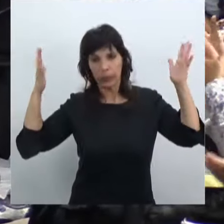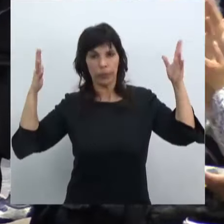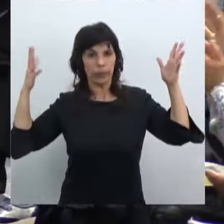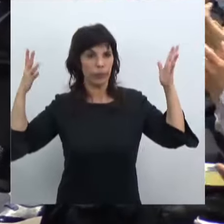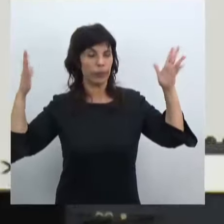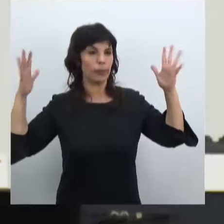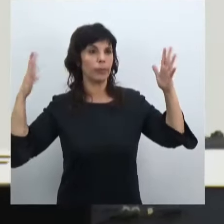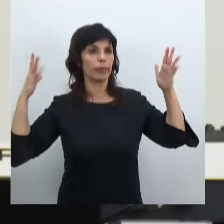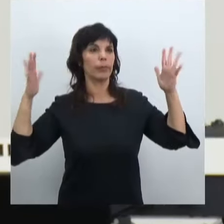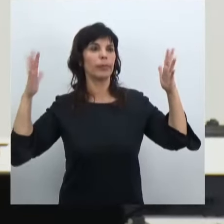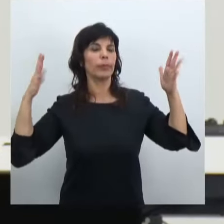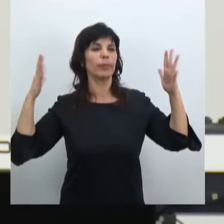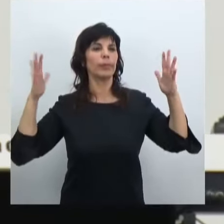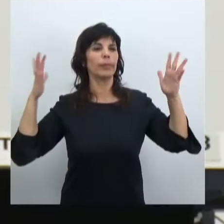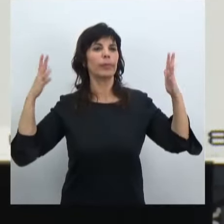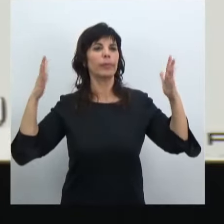Joan.